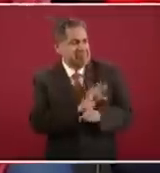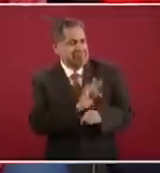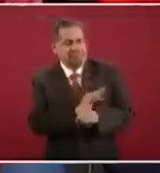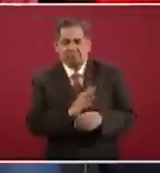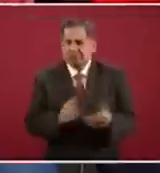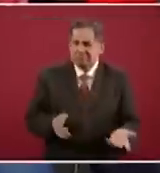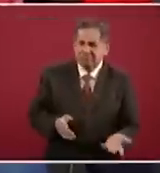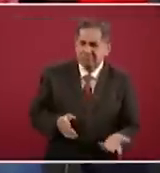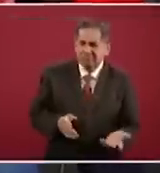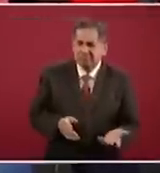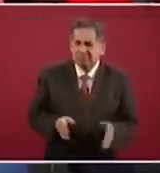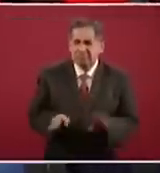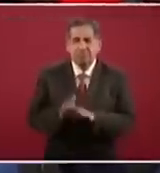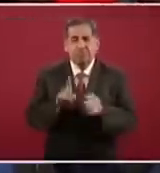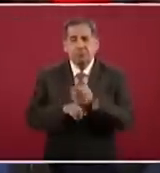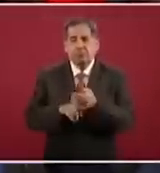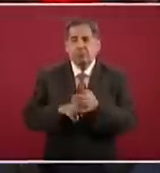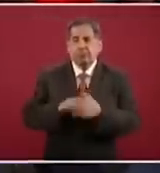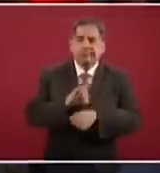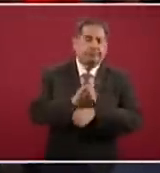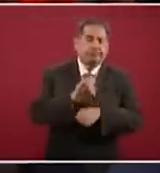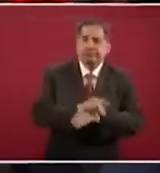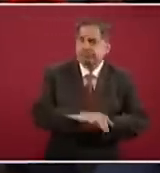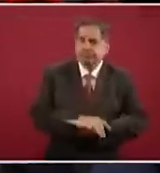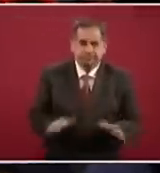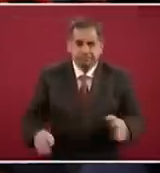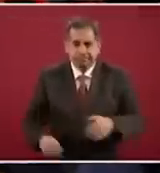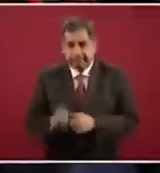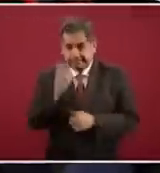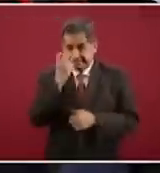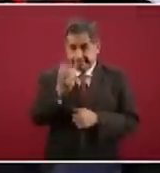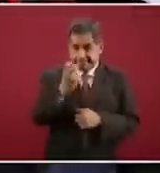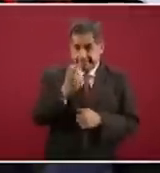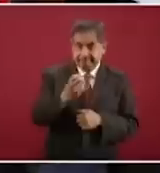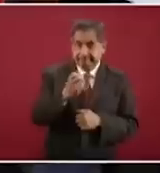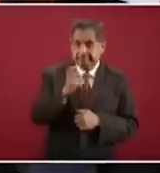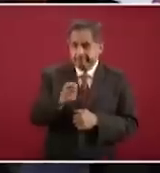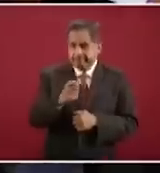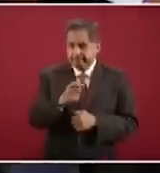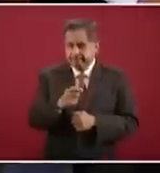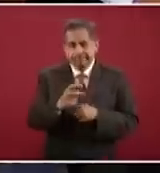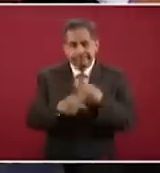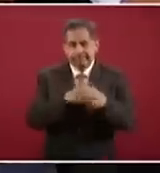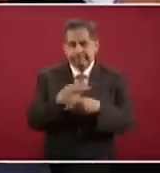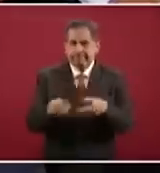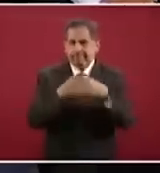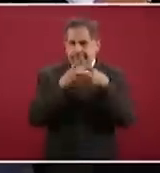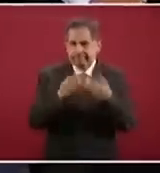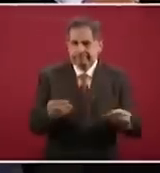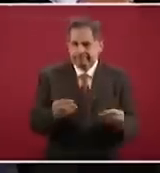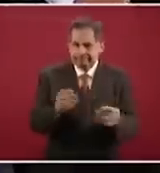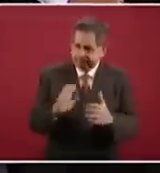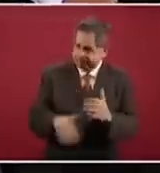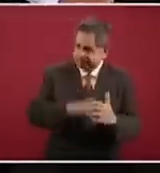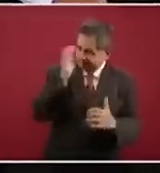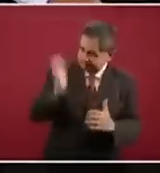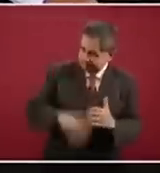simulando. Todo eso tiene que desaparecer, se tiene que acabar.